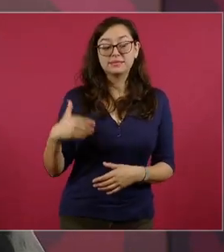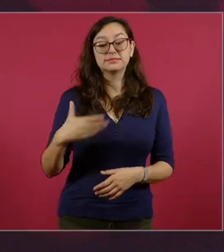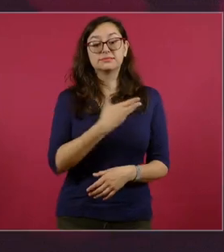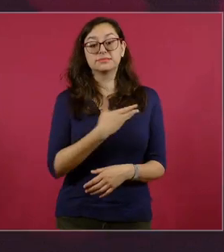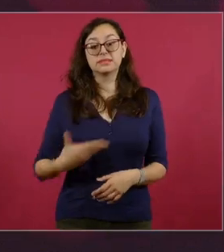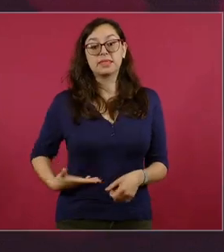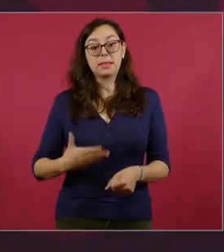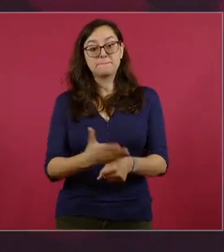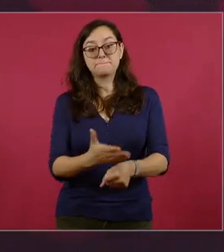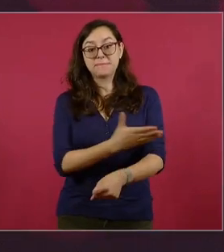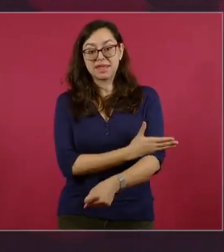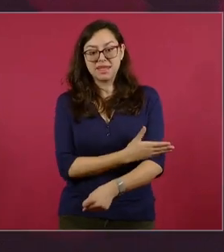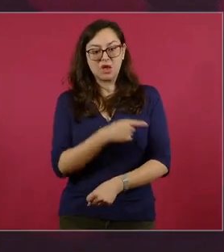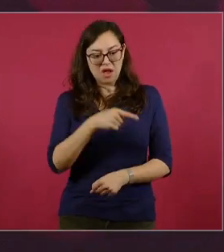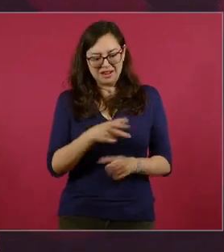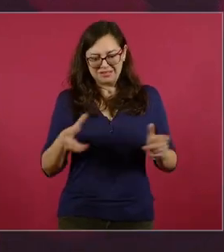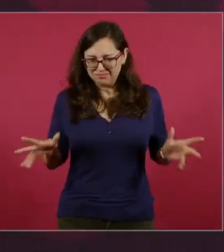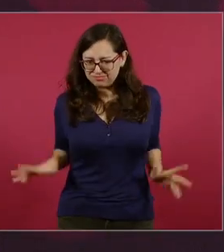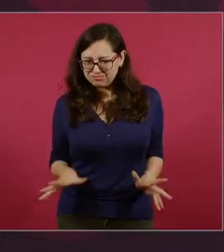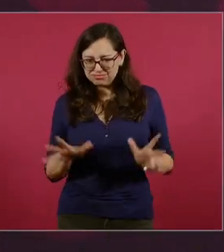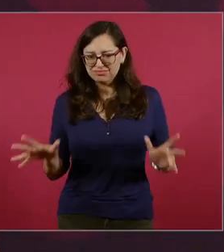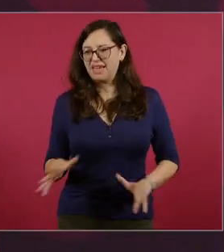apóstol de la democracia, un hombre bueno